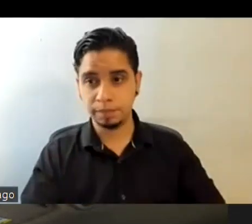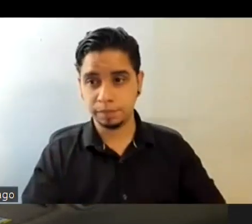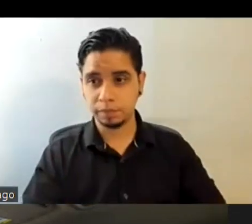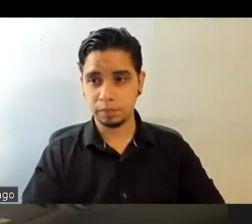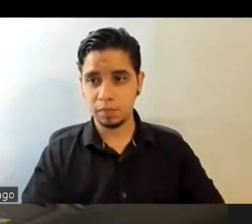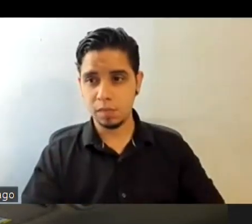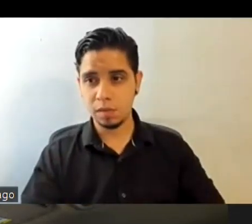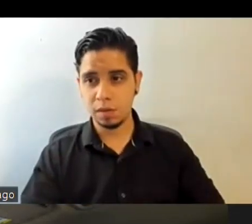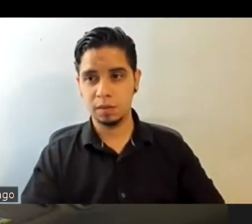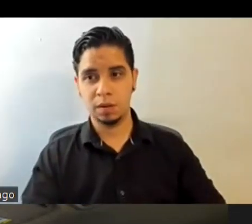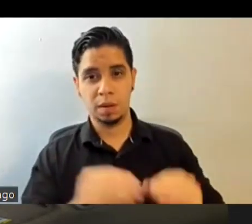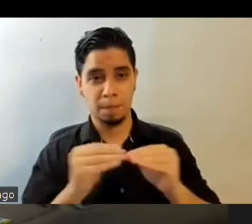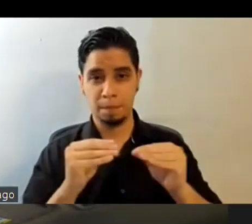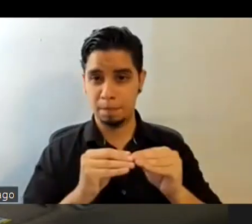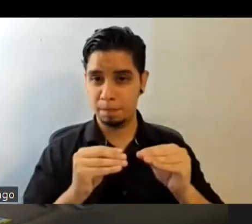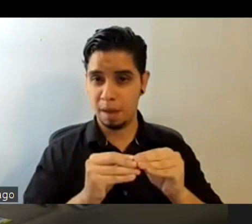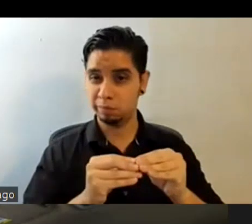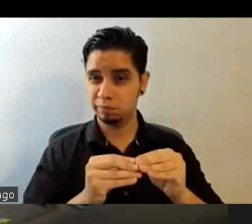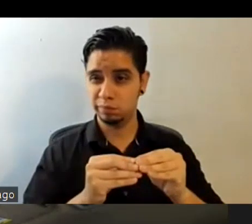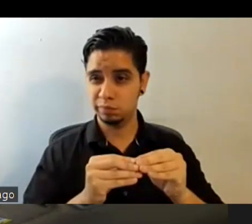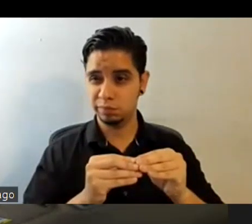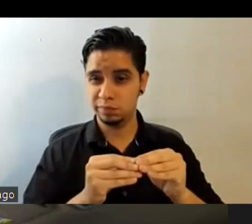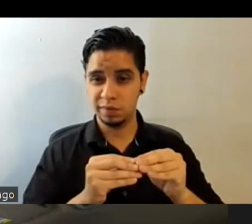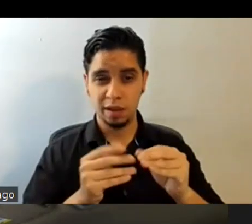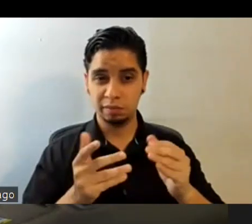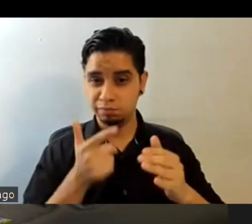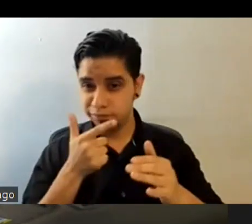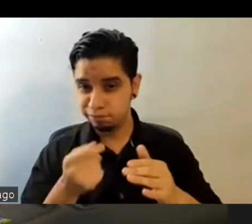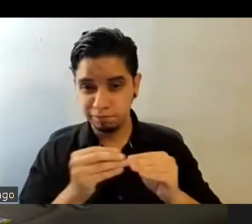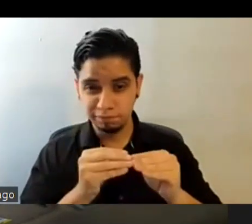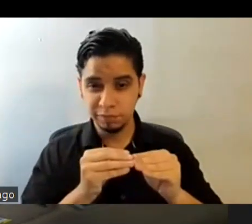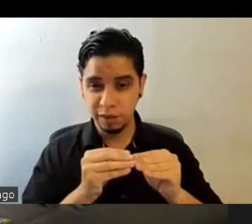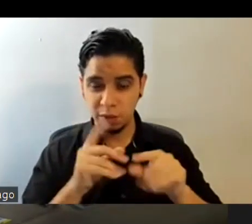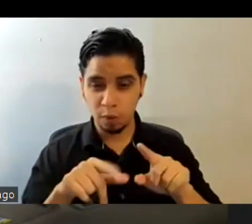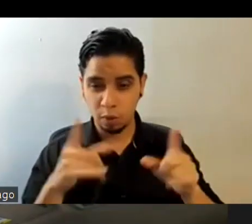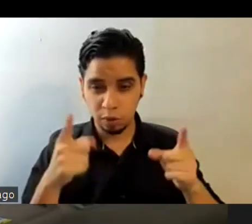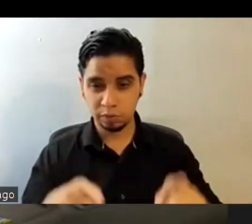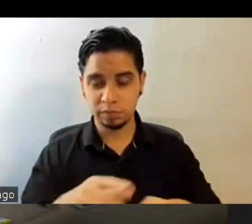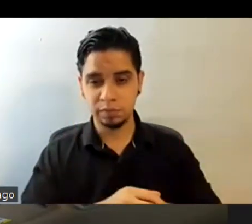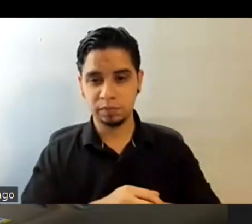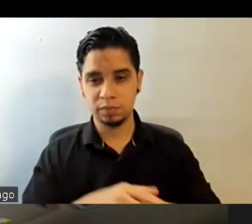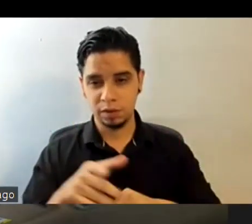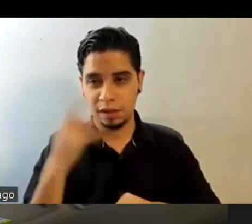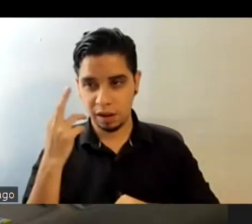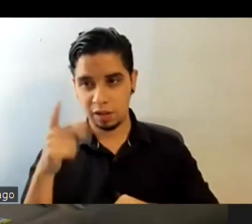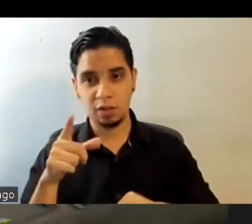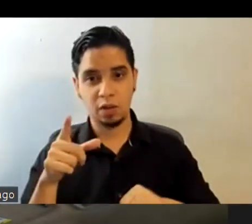esto más redondo, más cuadrado no puede estar. Y por eso el libro es cuadrado también.